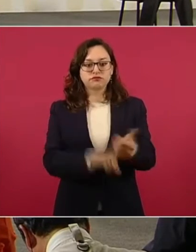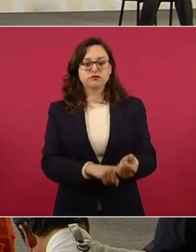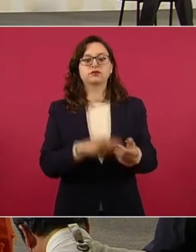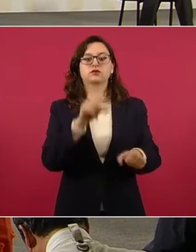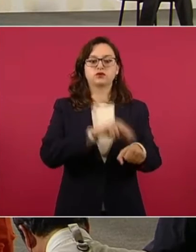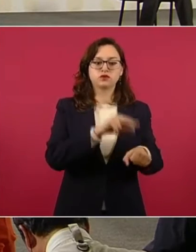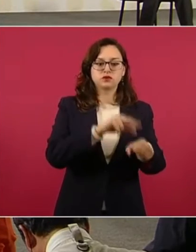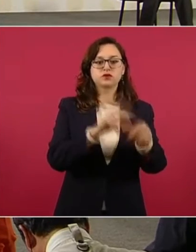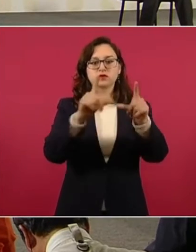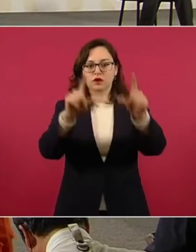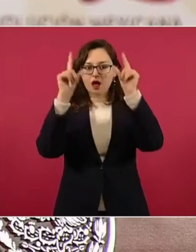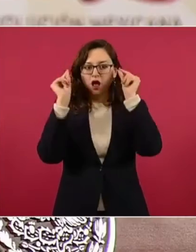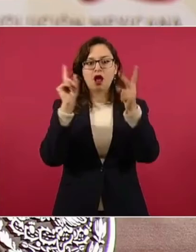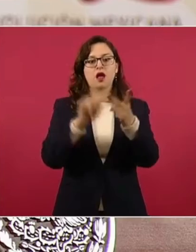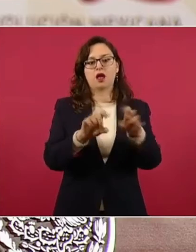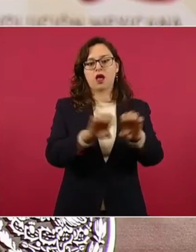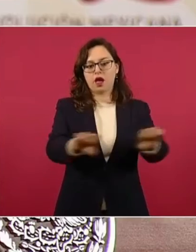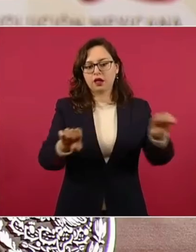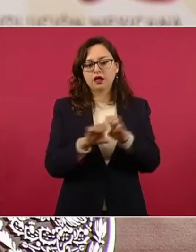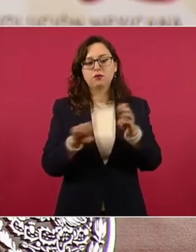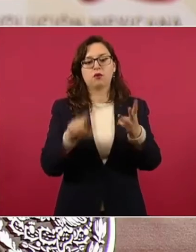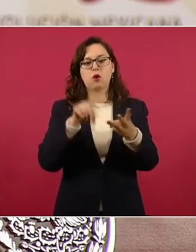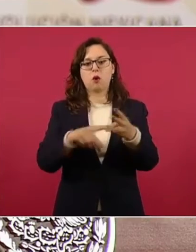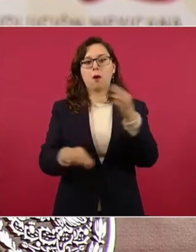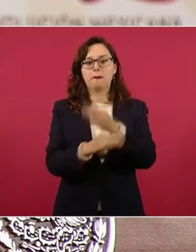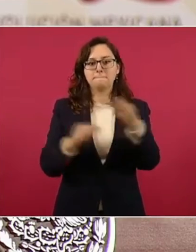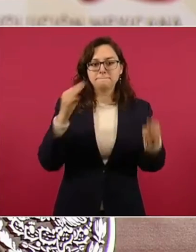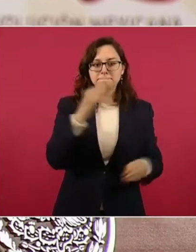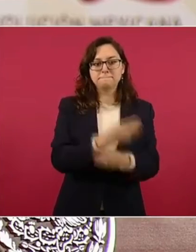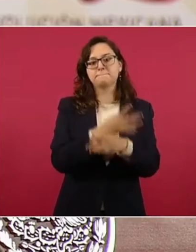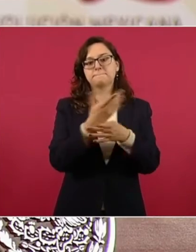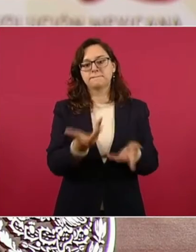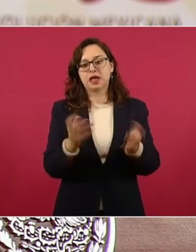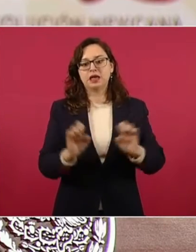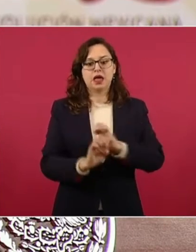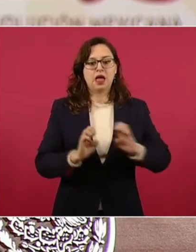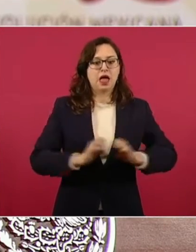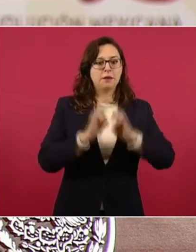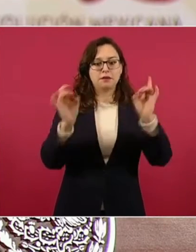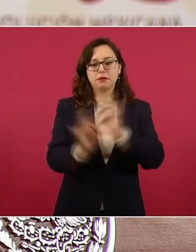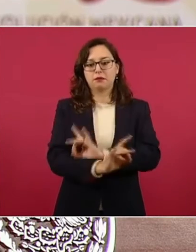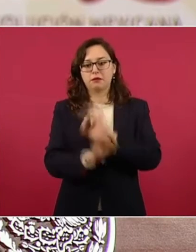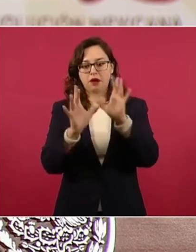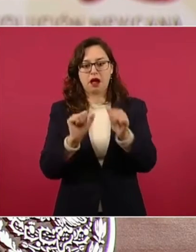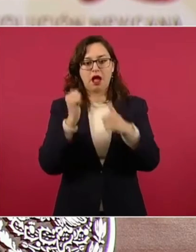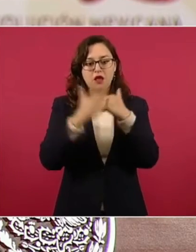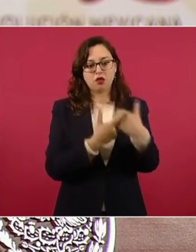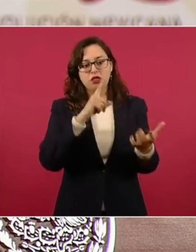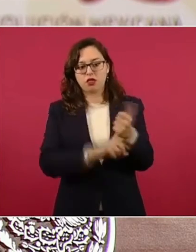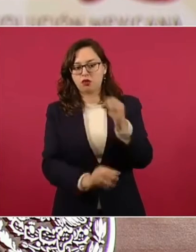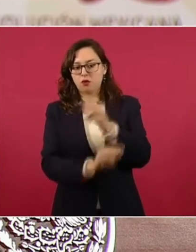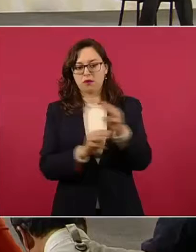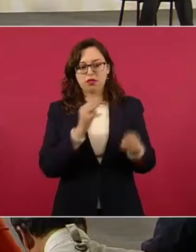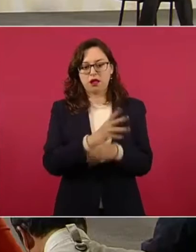y la referencia hacia las salas de hemodinamia y hacia otros puntos de referencia para poder salvar la vida de estas